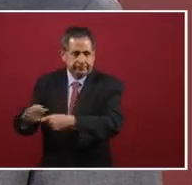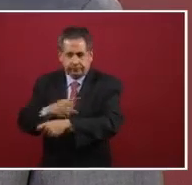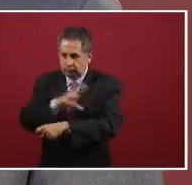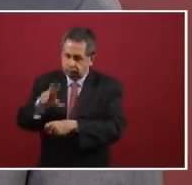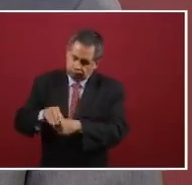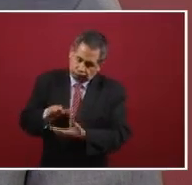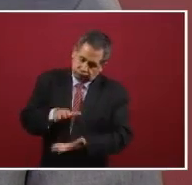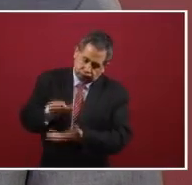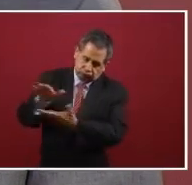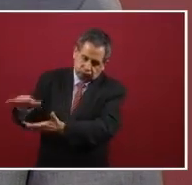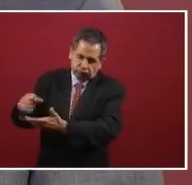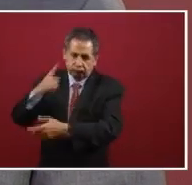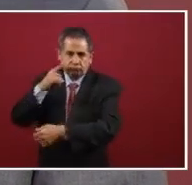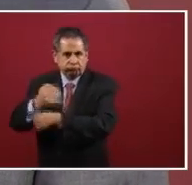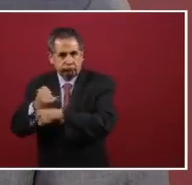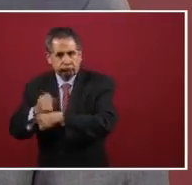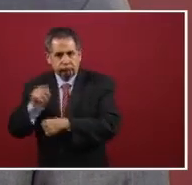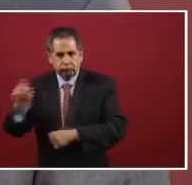información